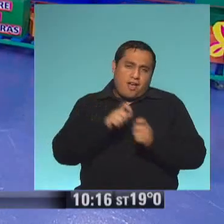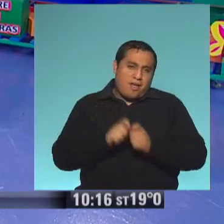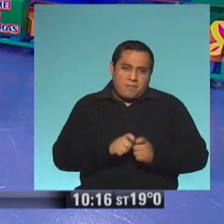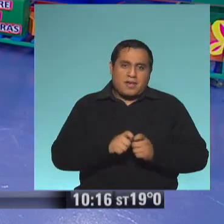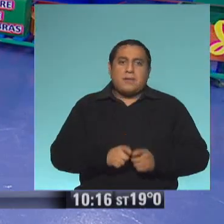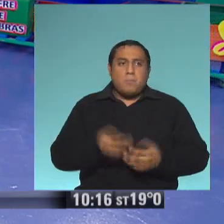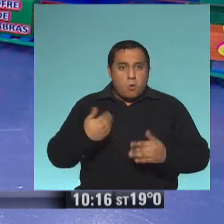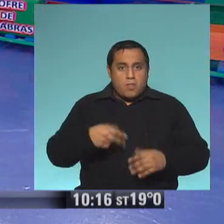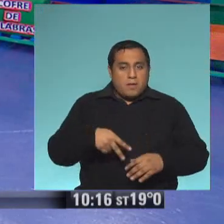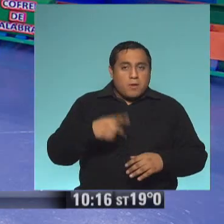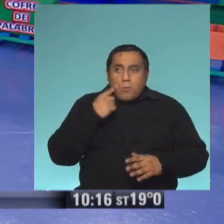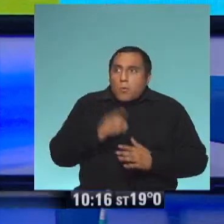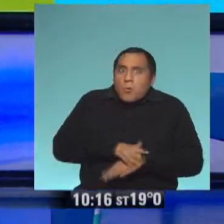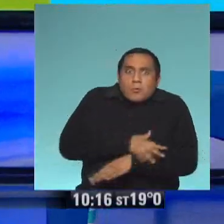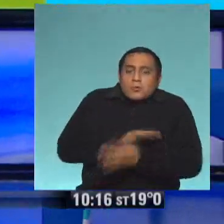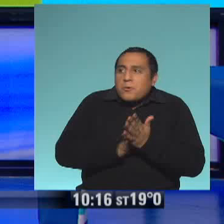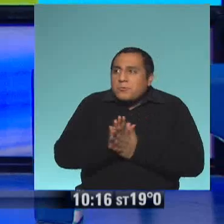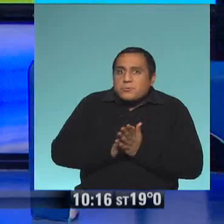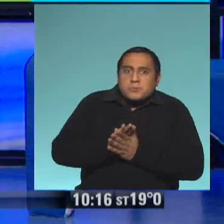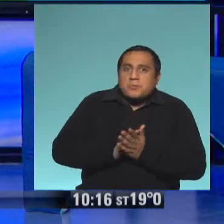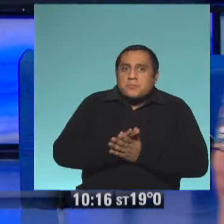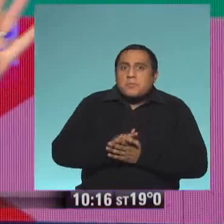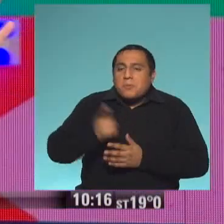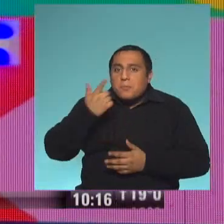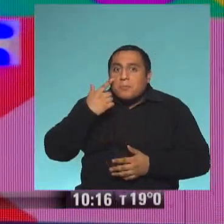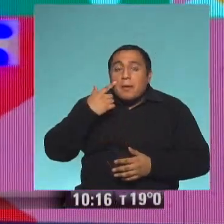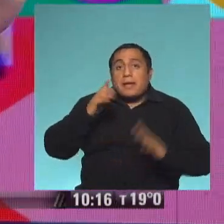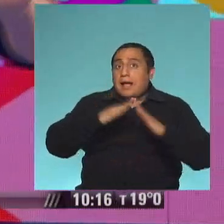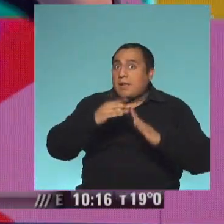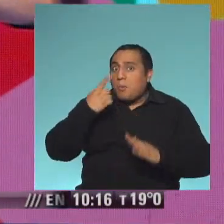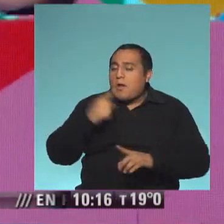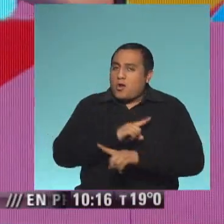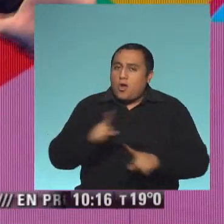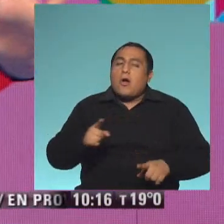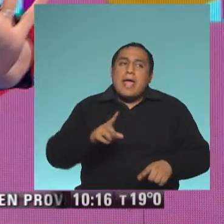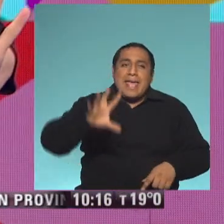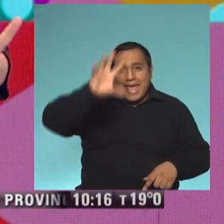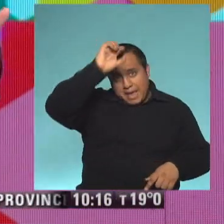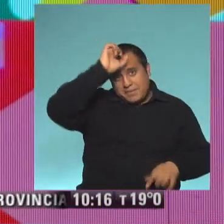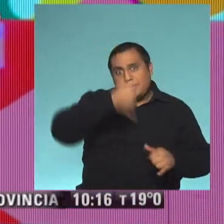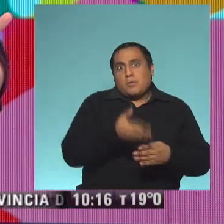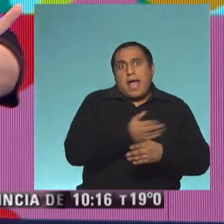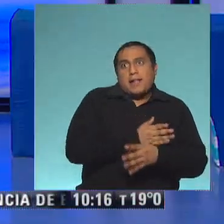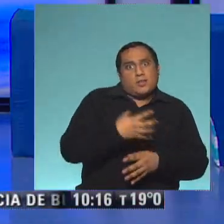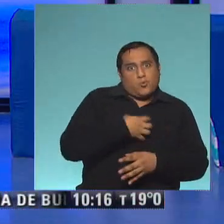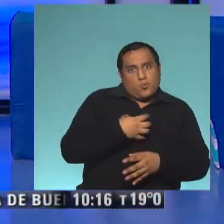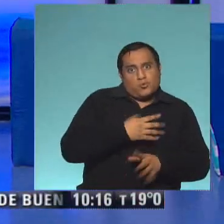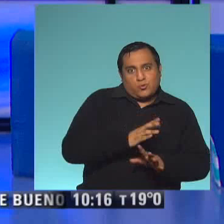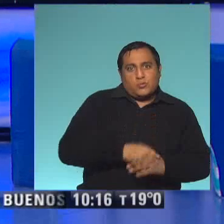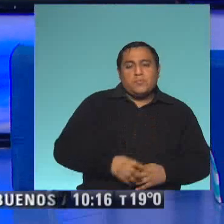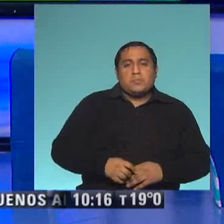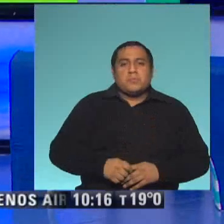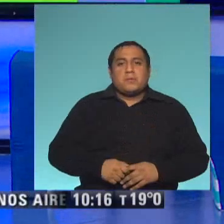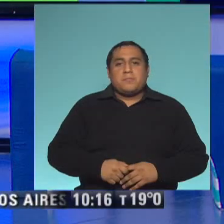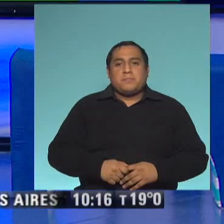Ahí va. ¡Ay, qué emoción! ¡Qué emoción! Chicos, no prueben esto en casa, ¿eh? Acá lo puede hacer Emiliano porque tomó clases. Vamos a ver si es verdad.